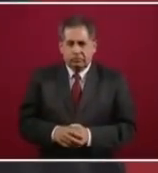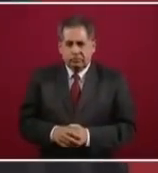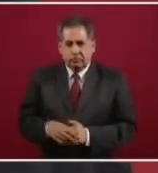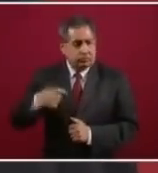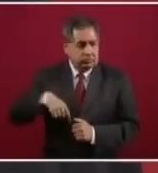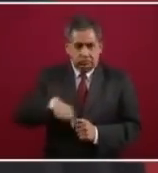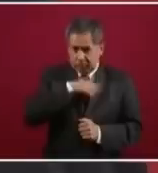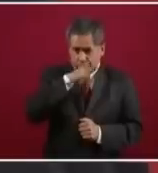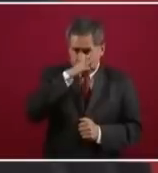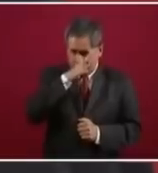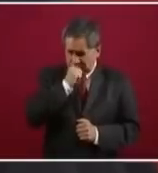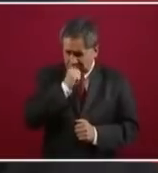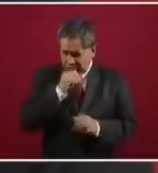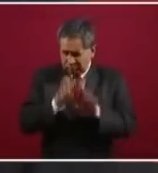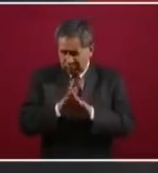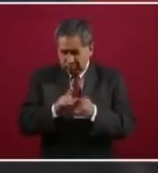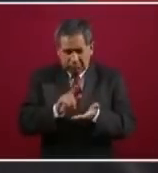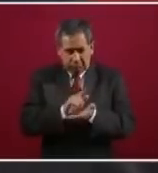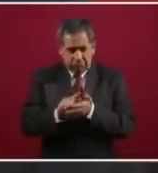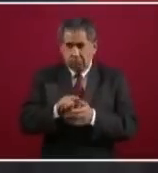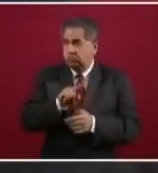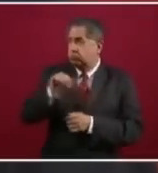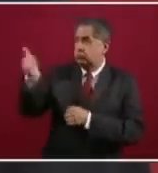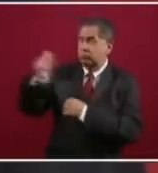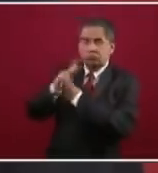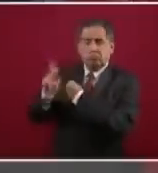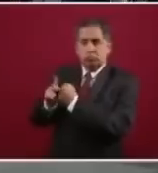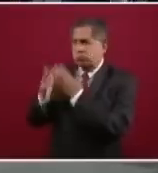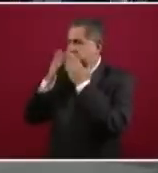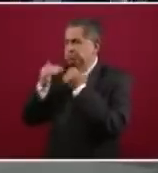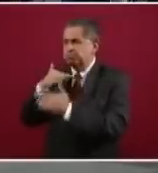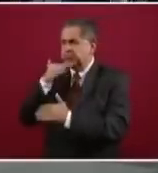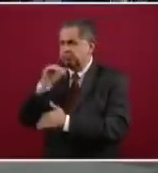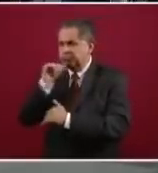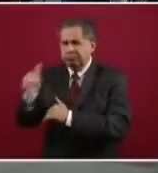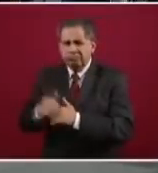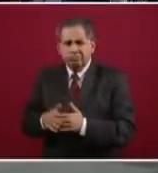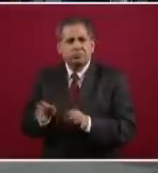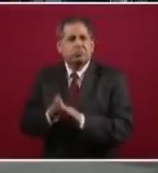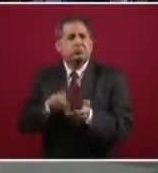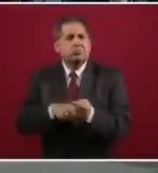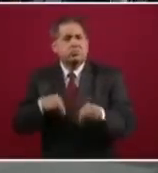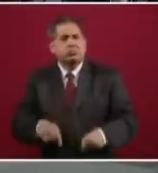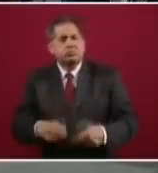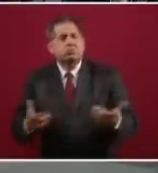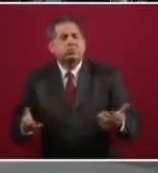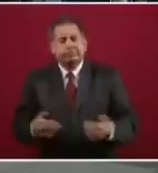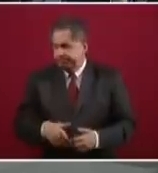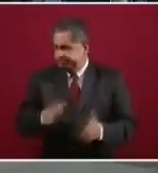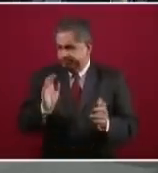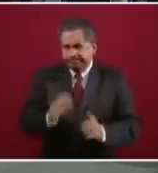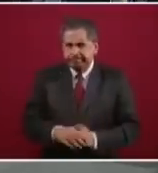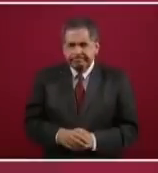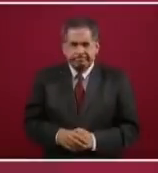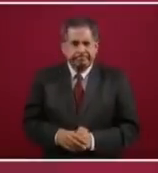incapaces de cometer un fraude. ¿Cómo era aquí?